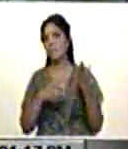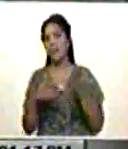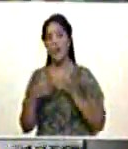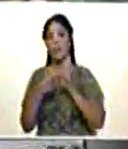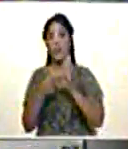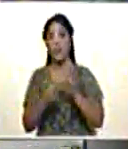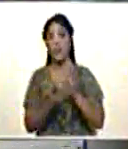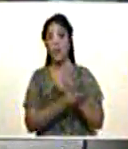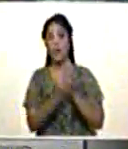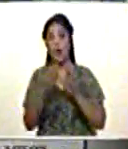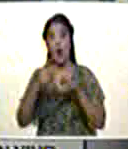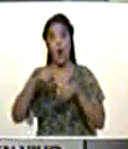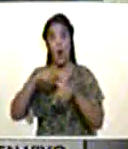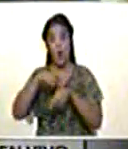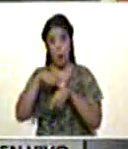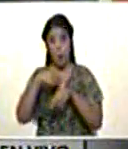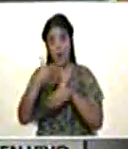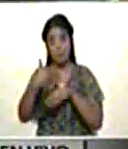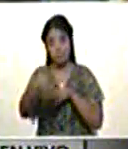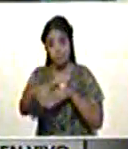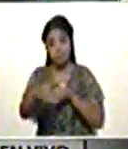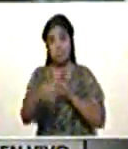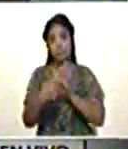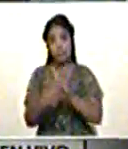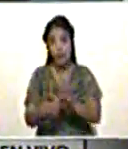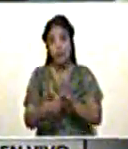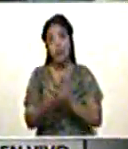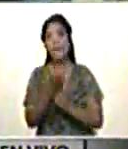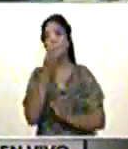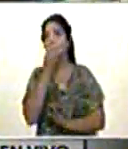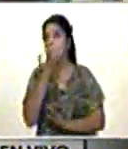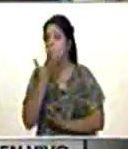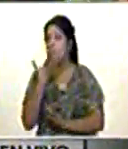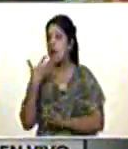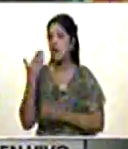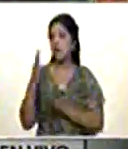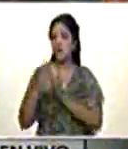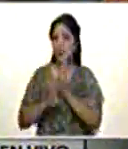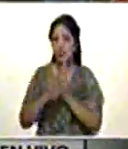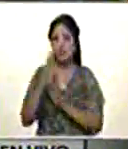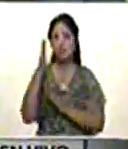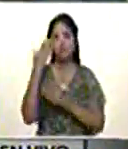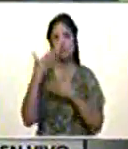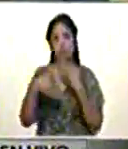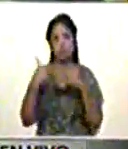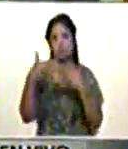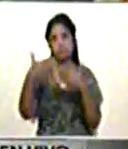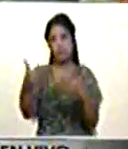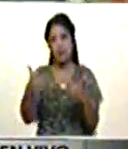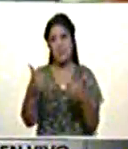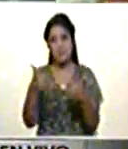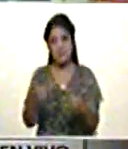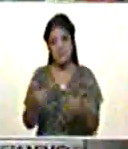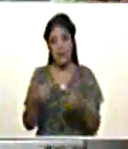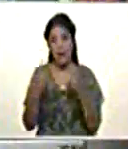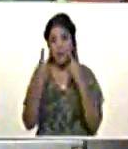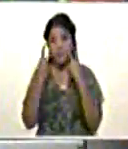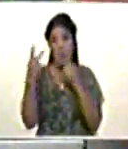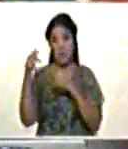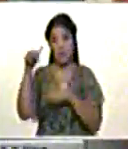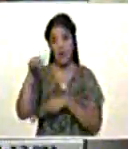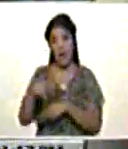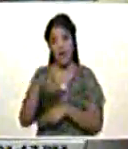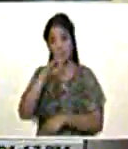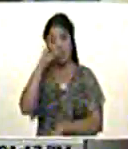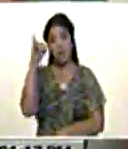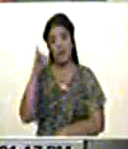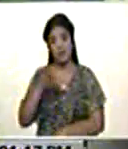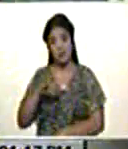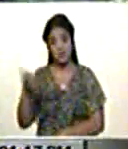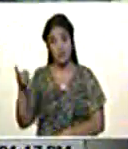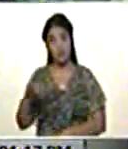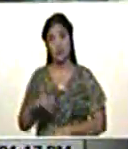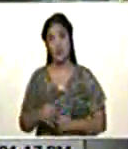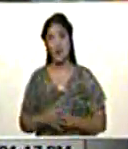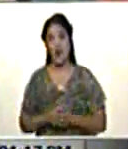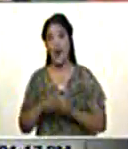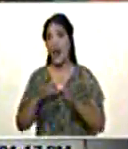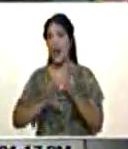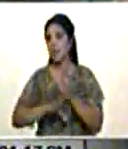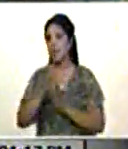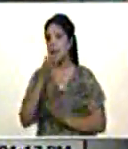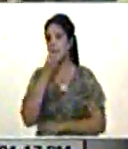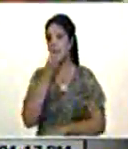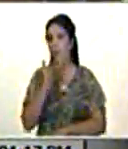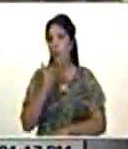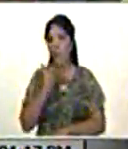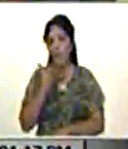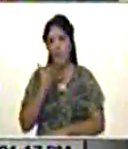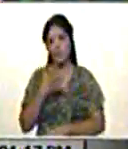presentando en las próximas horas estos bellos avances que hemos, bueno, observado acá en el estado Zulia. Avances hermosos,